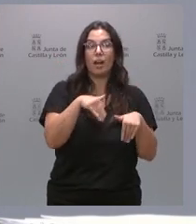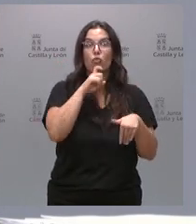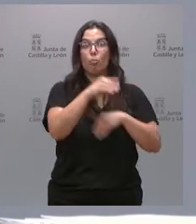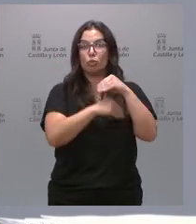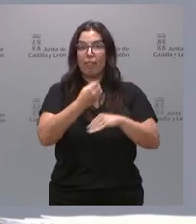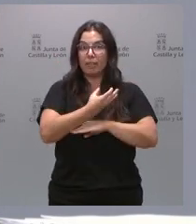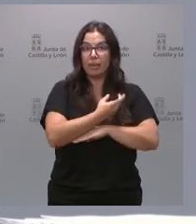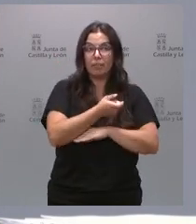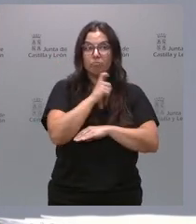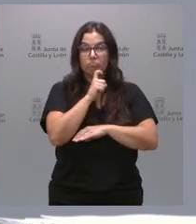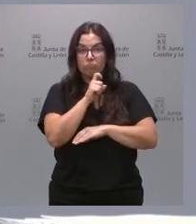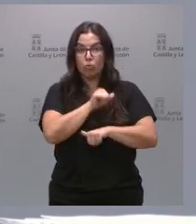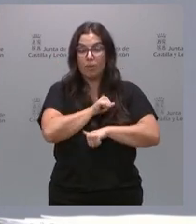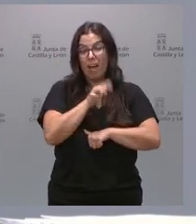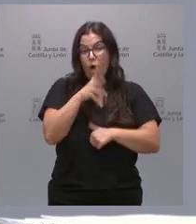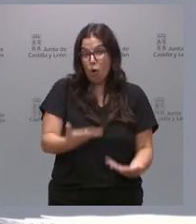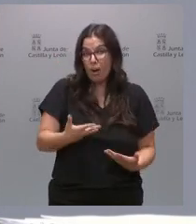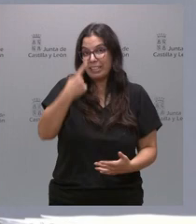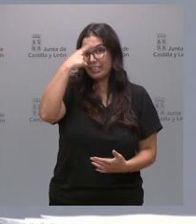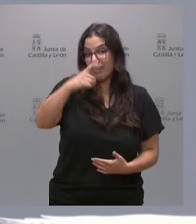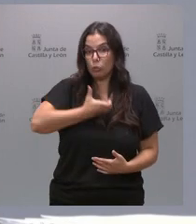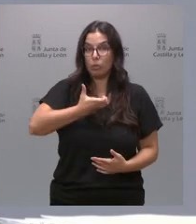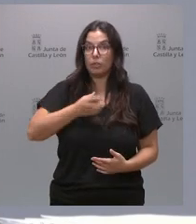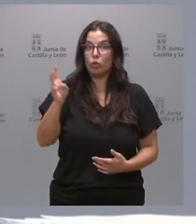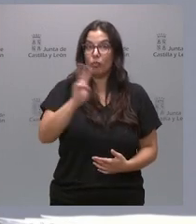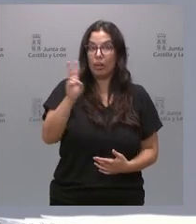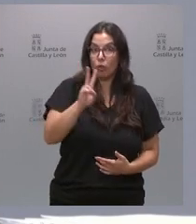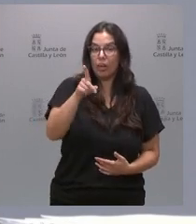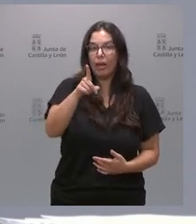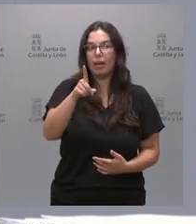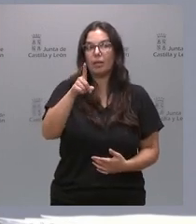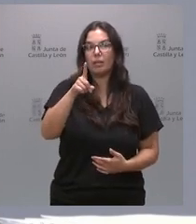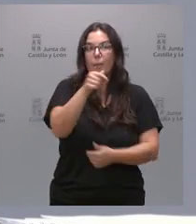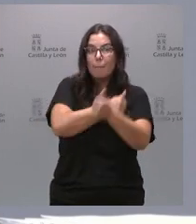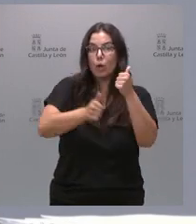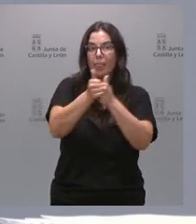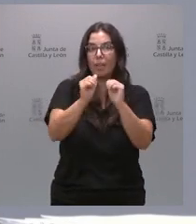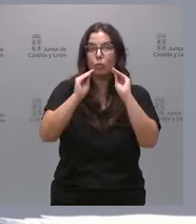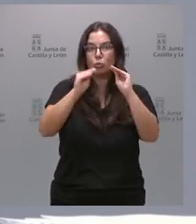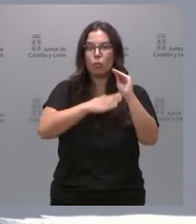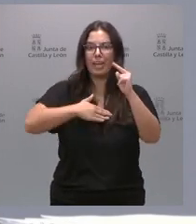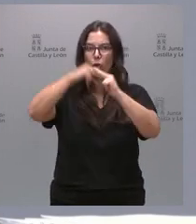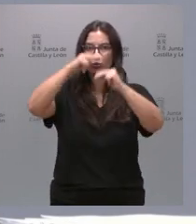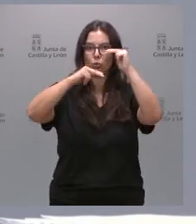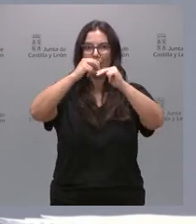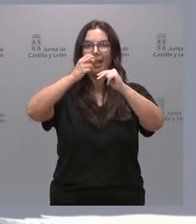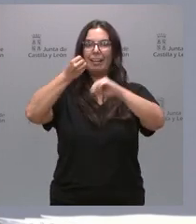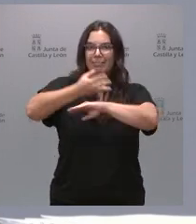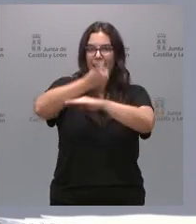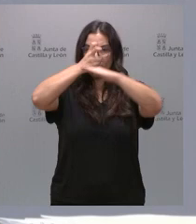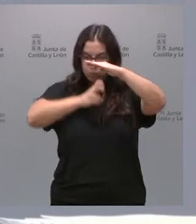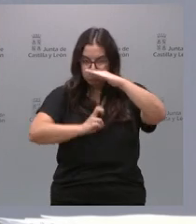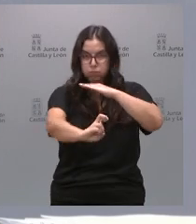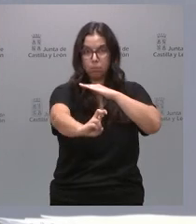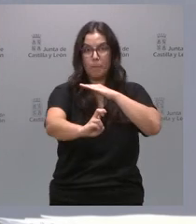y ahora saben ustedes que el ayuntamiento Valladolid pues plantea como prioridad el soterramiento y lógicamente en el contexto